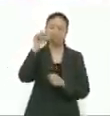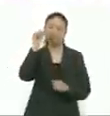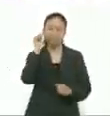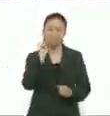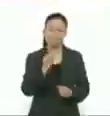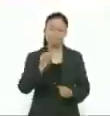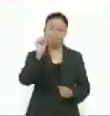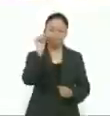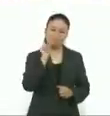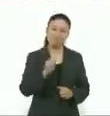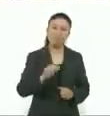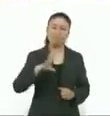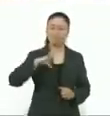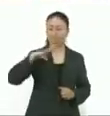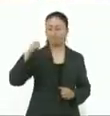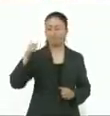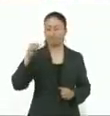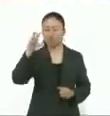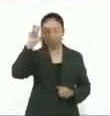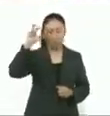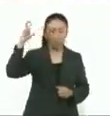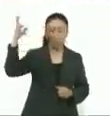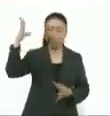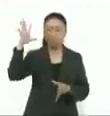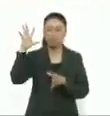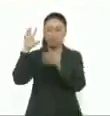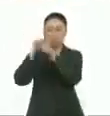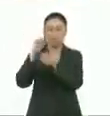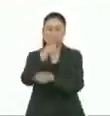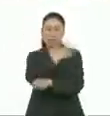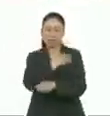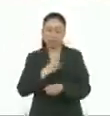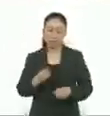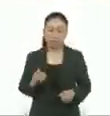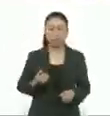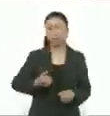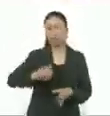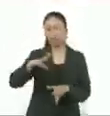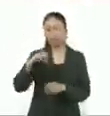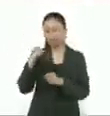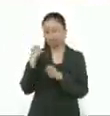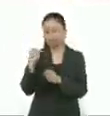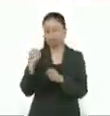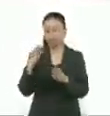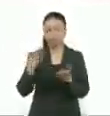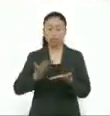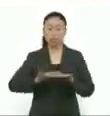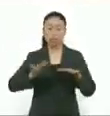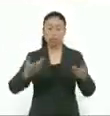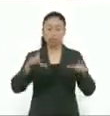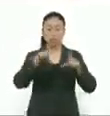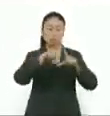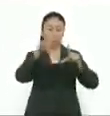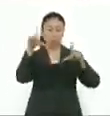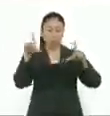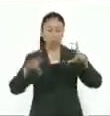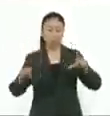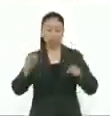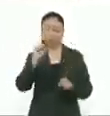nuestros ideales, por nuestros sueños, por nuestros hijos y ahora por nuestro México.